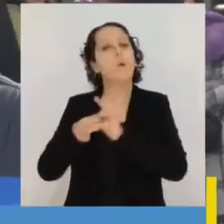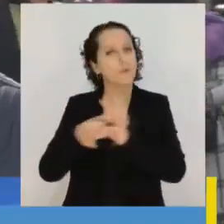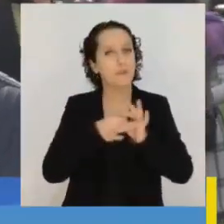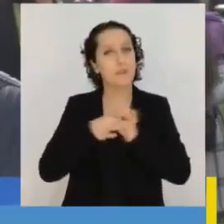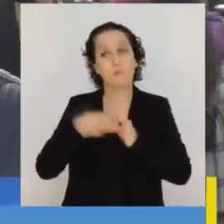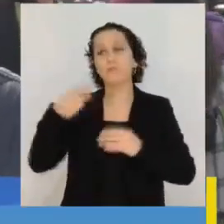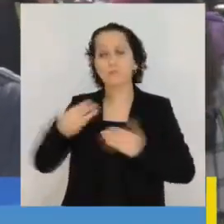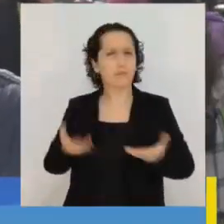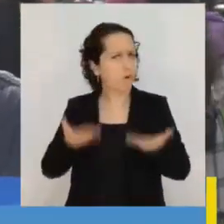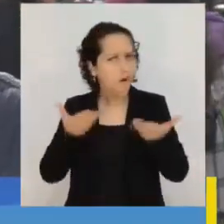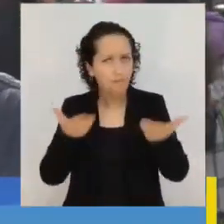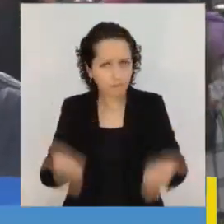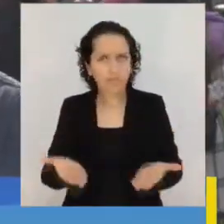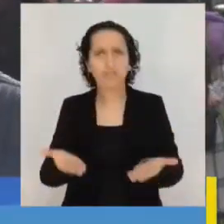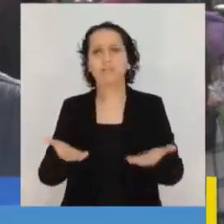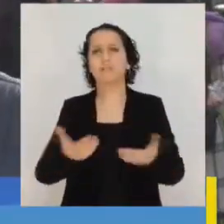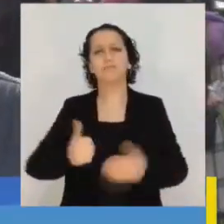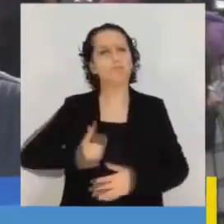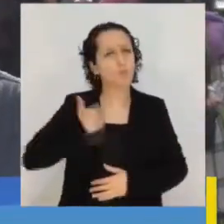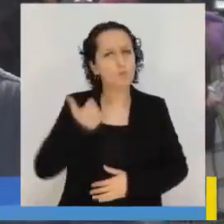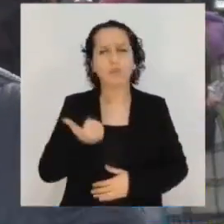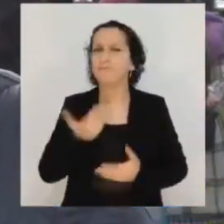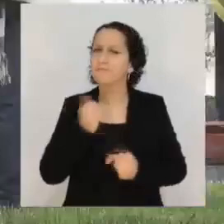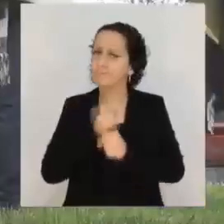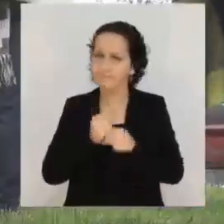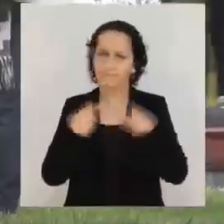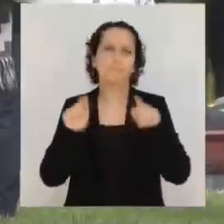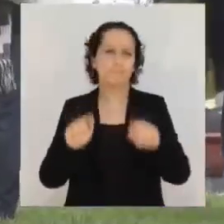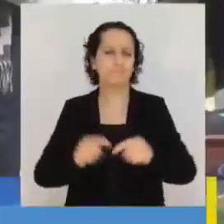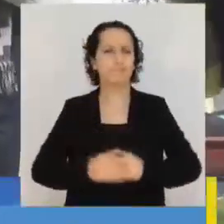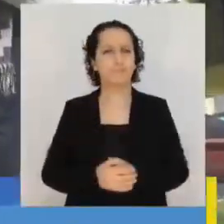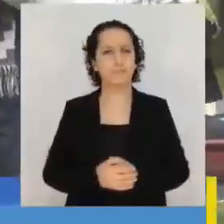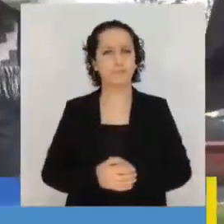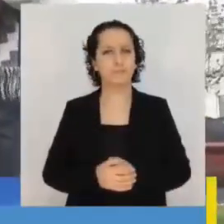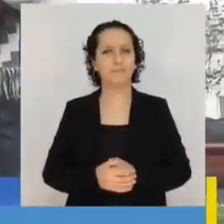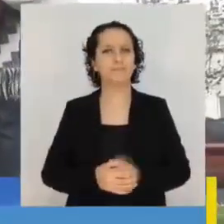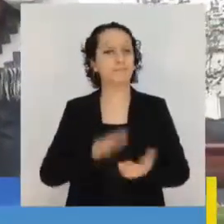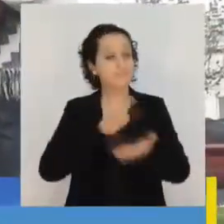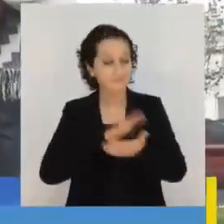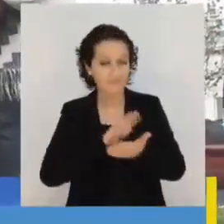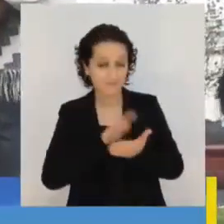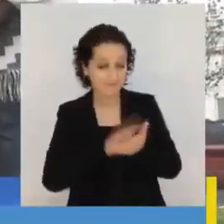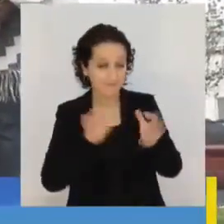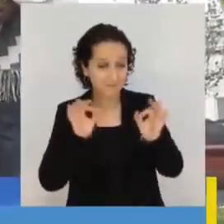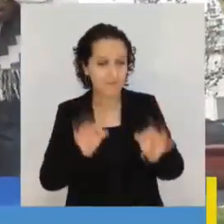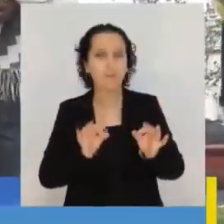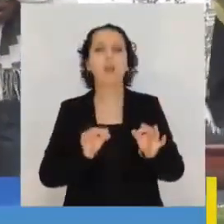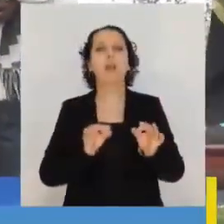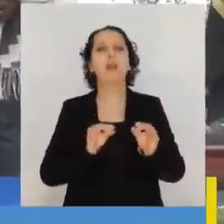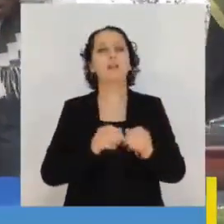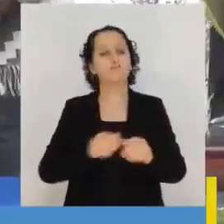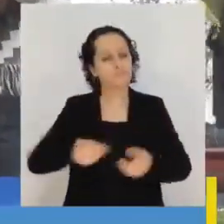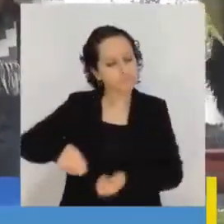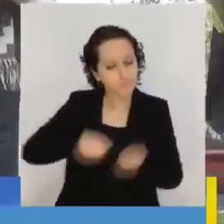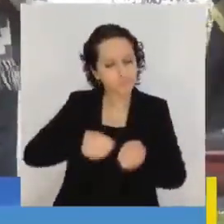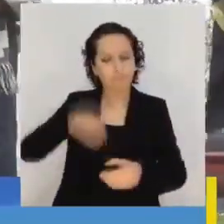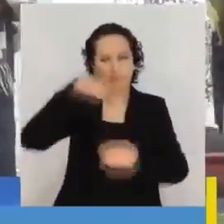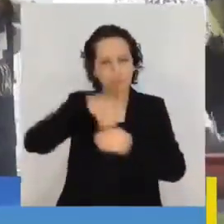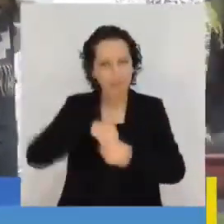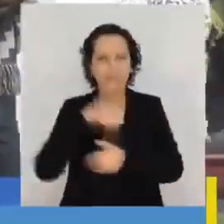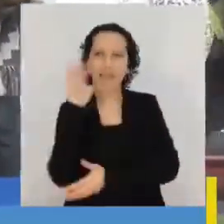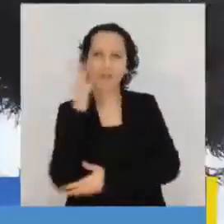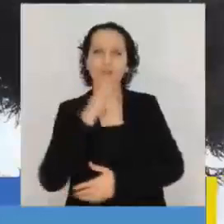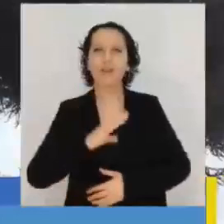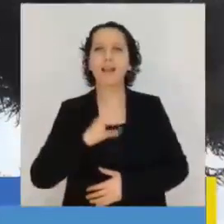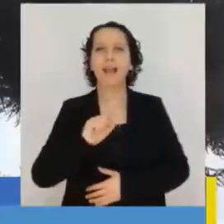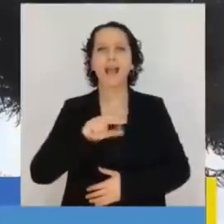colocando a disposición con toda la voluntad para trabajar en ese ámbito. La celebración permitió también realizar una rogativa y plantación del canelo, ligado